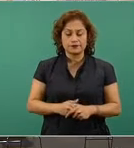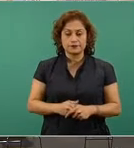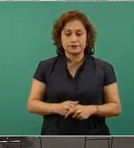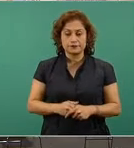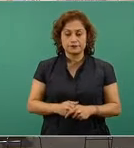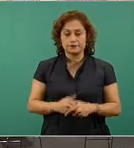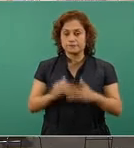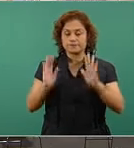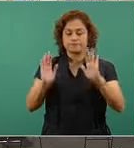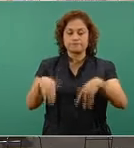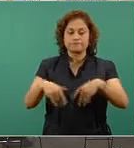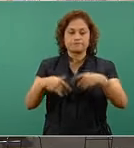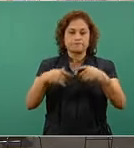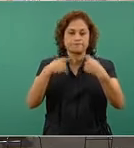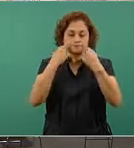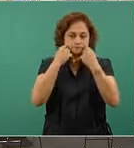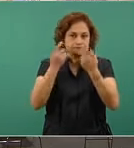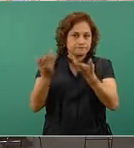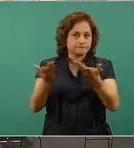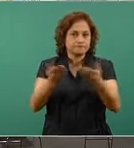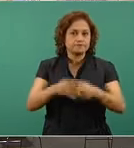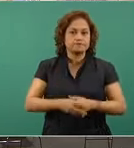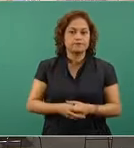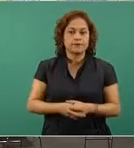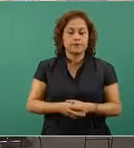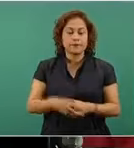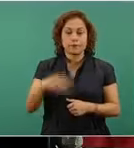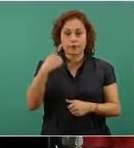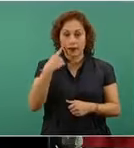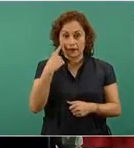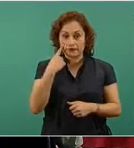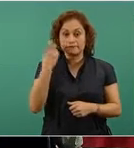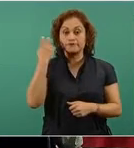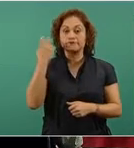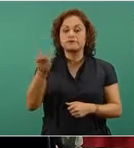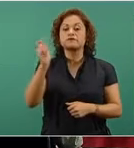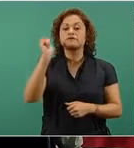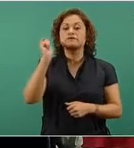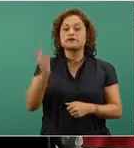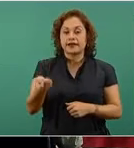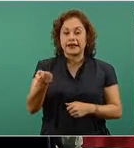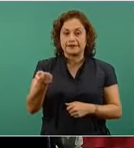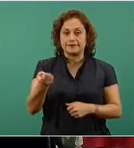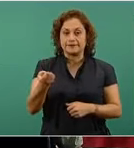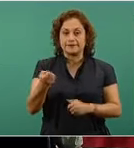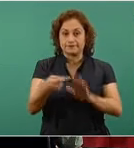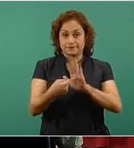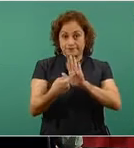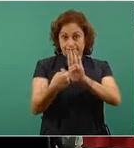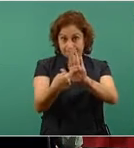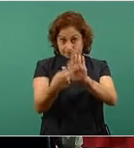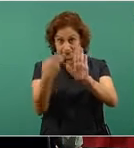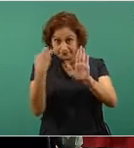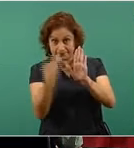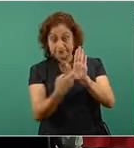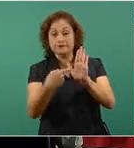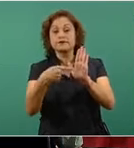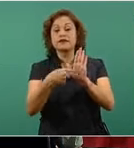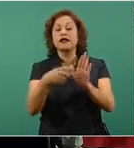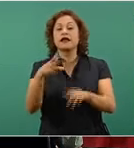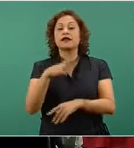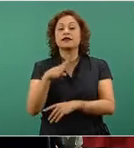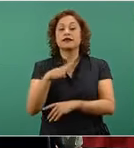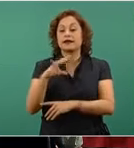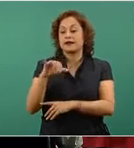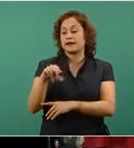Si no la hay, no se preocupen. Básicamente esto es un índice que muestra la relación